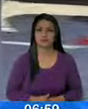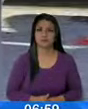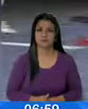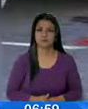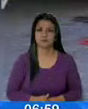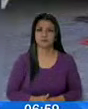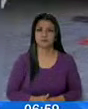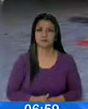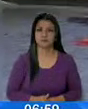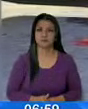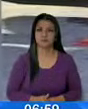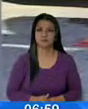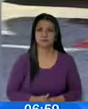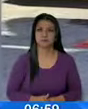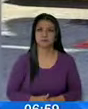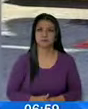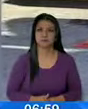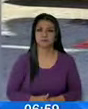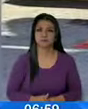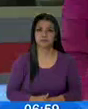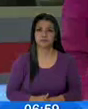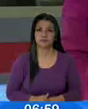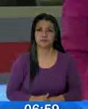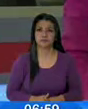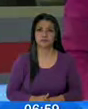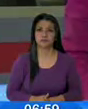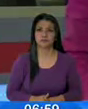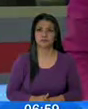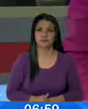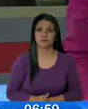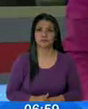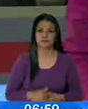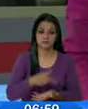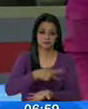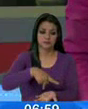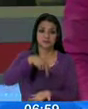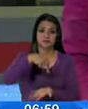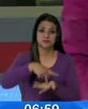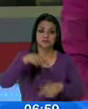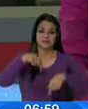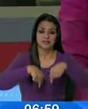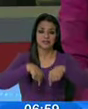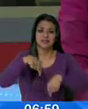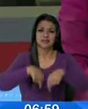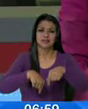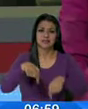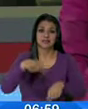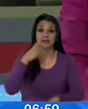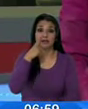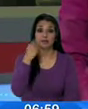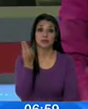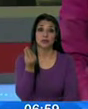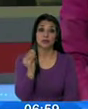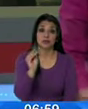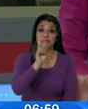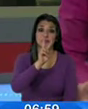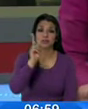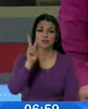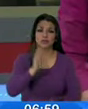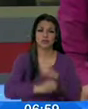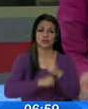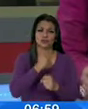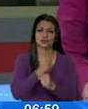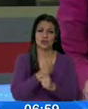Informó Carolina Osante. Y en la parroquia de El Quinche fue asesinado un joven de 22 años de edad tras recibir